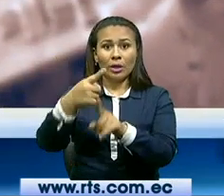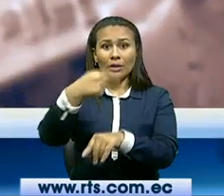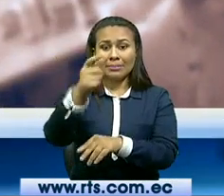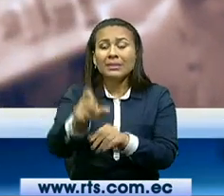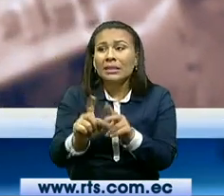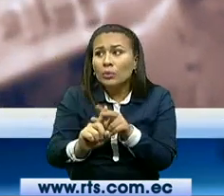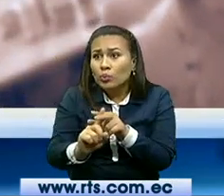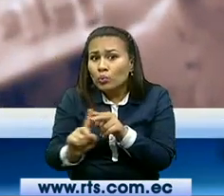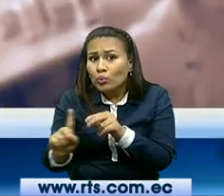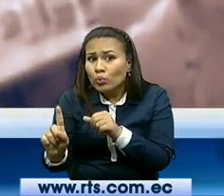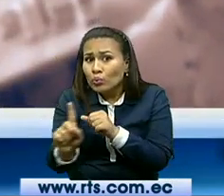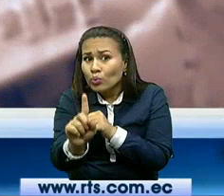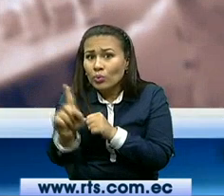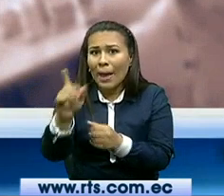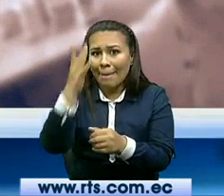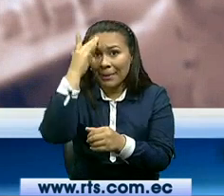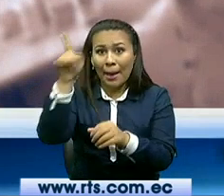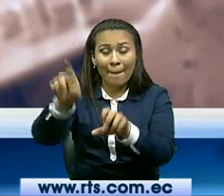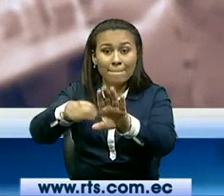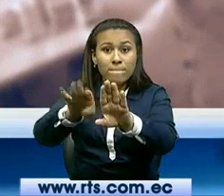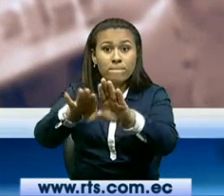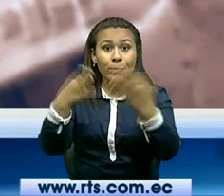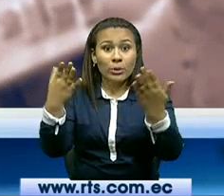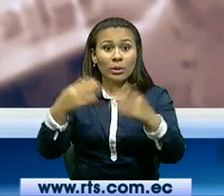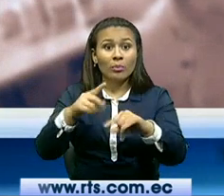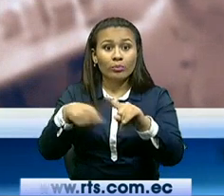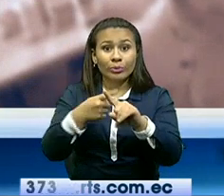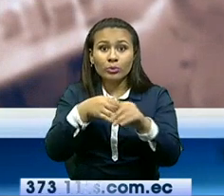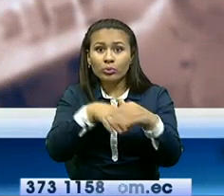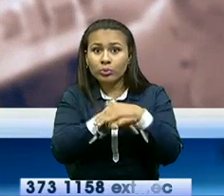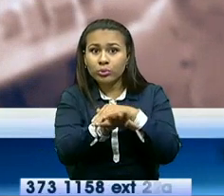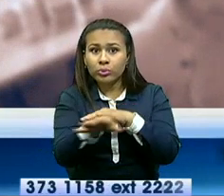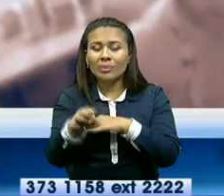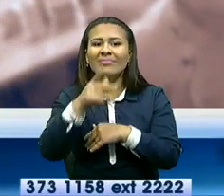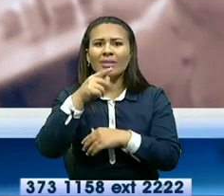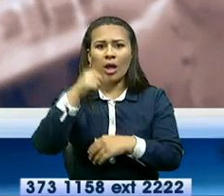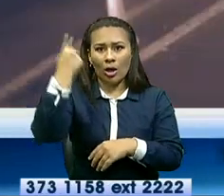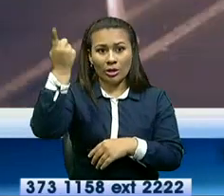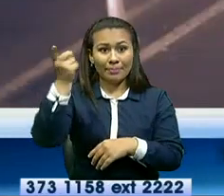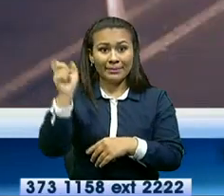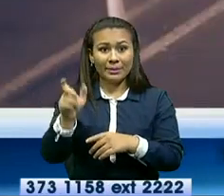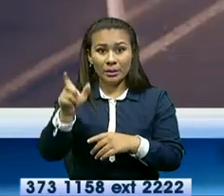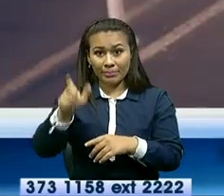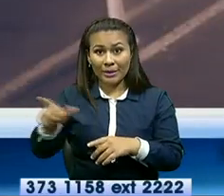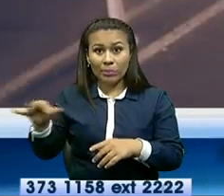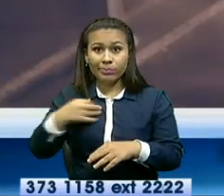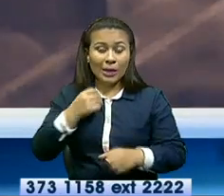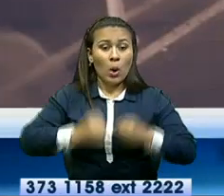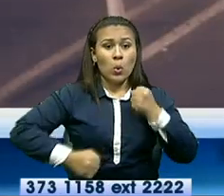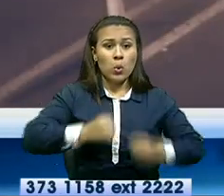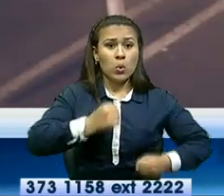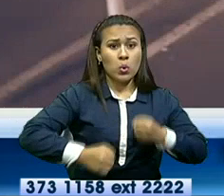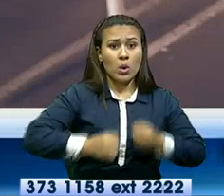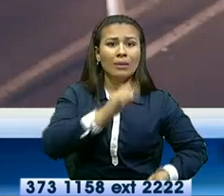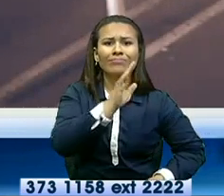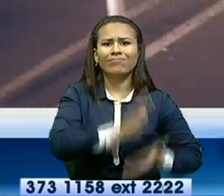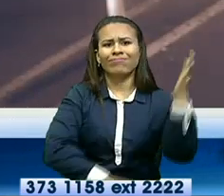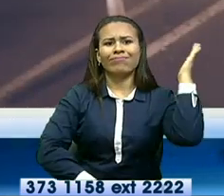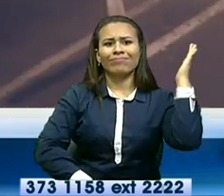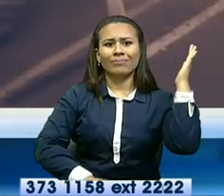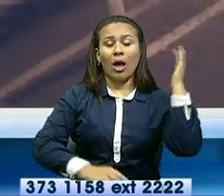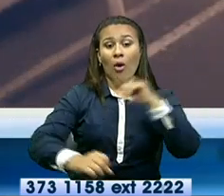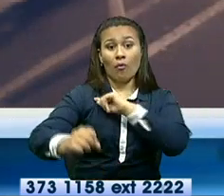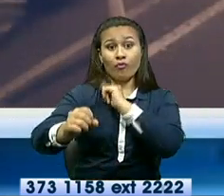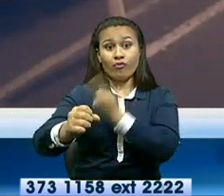escapar, aprovechando que la puerta se abre. En ese momento, los sospechosos van atrás del joven y todos abandonan el local. La acción valiente